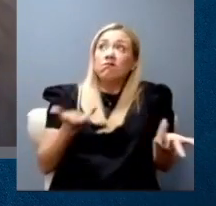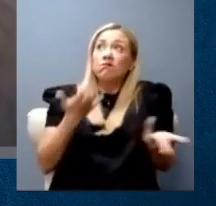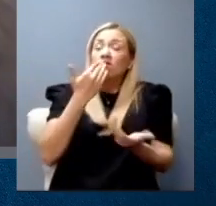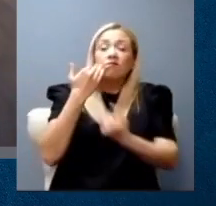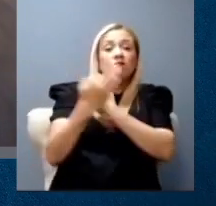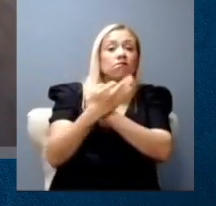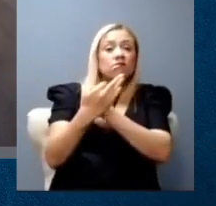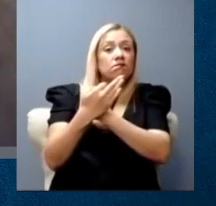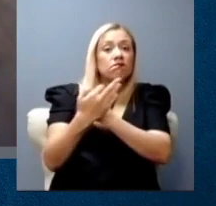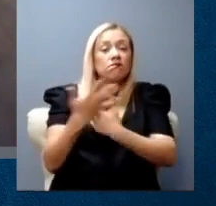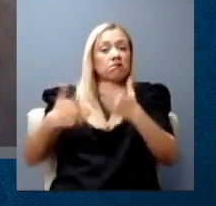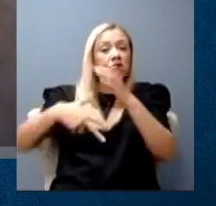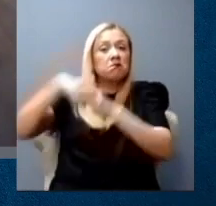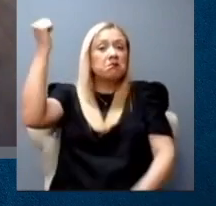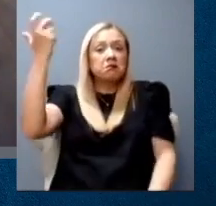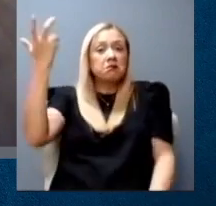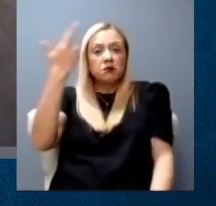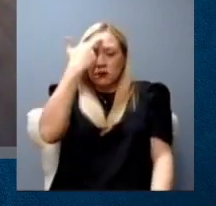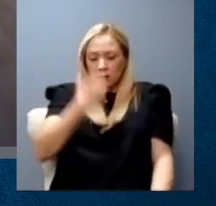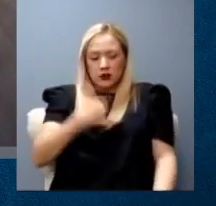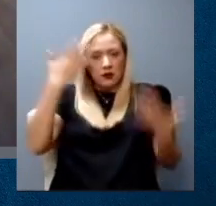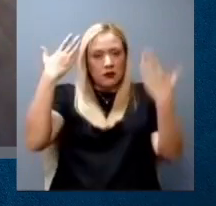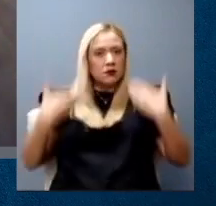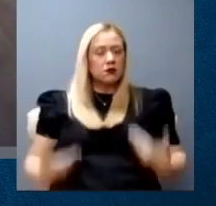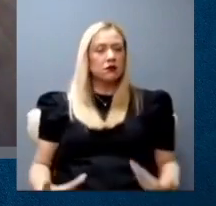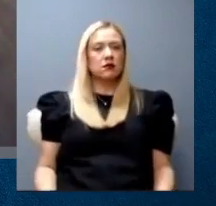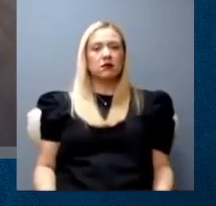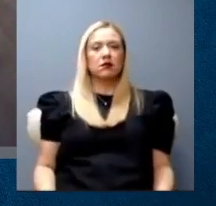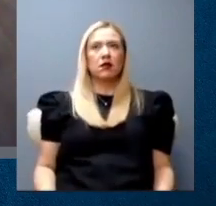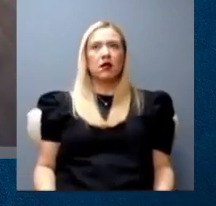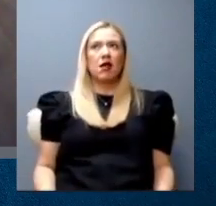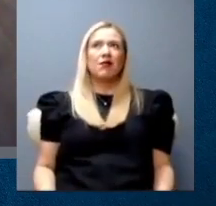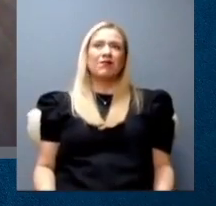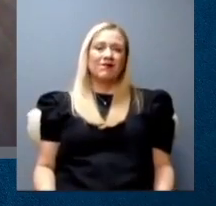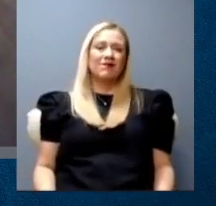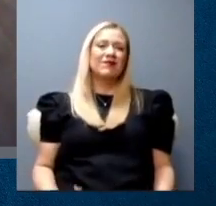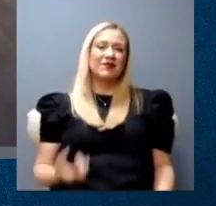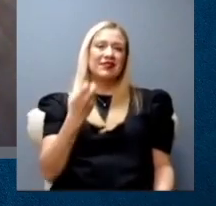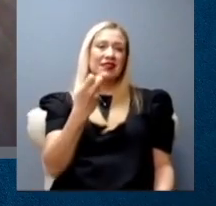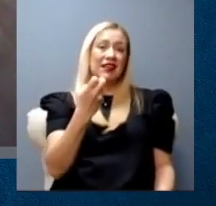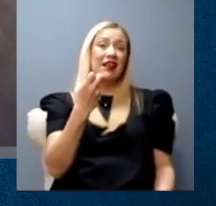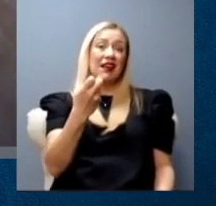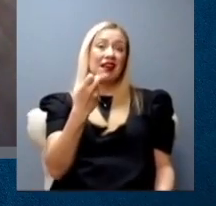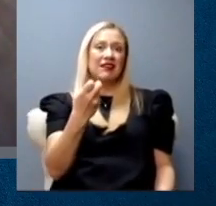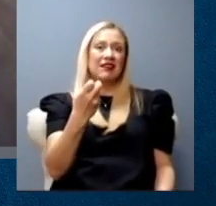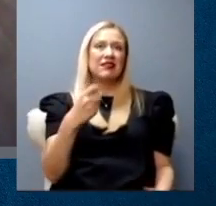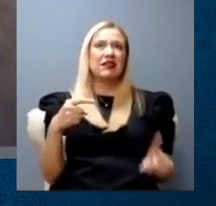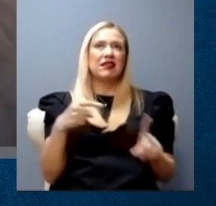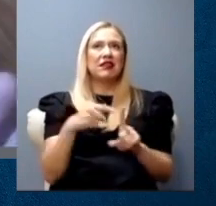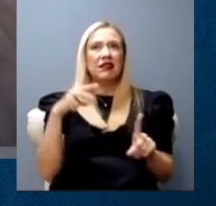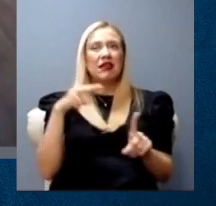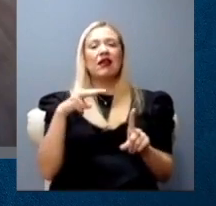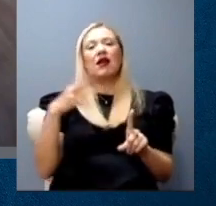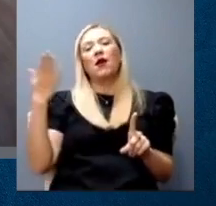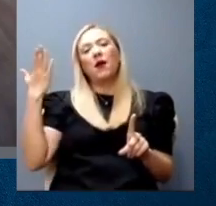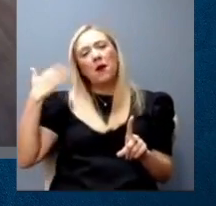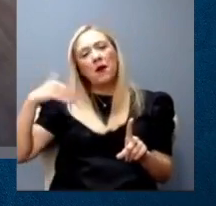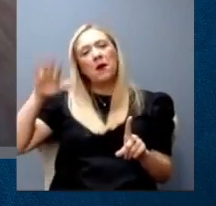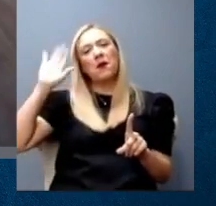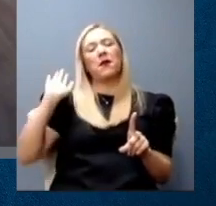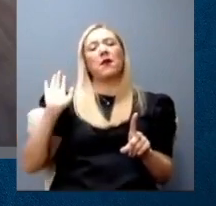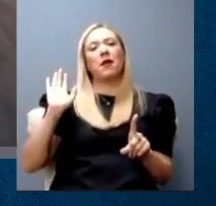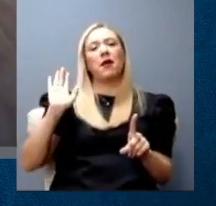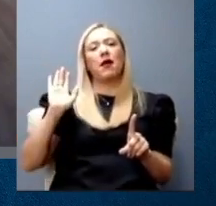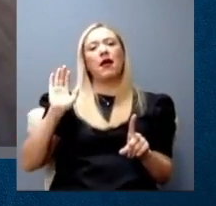defensa en cuanto a su dignidad. Entonces, esta era como la situación que primaba, pero que al mismo tiempo